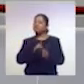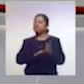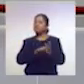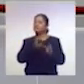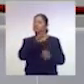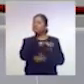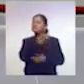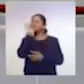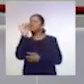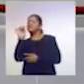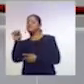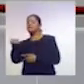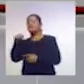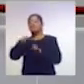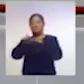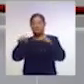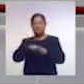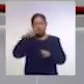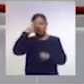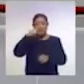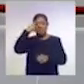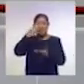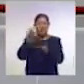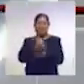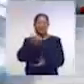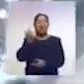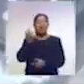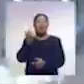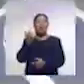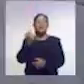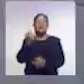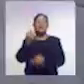al Homeless Cup a obtener campeonato mundial.